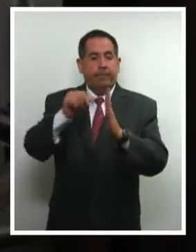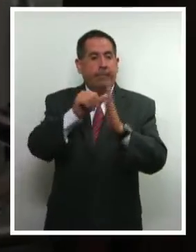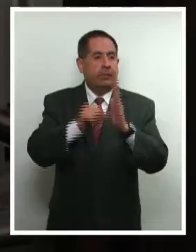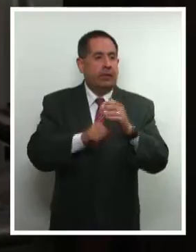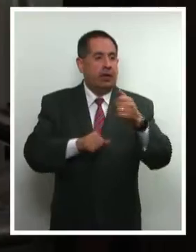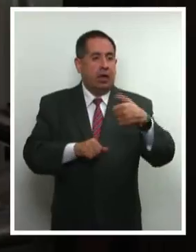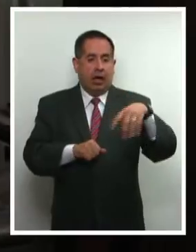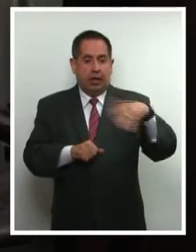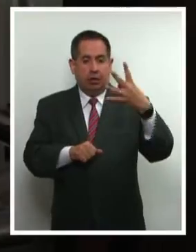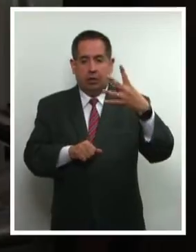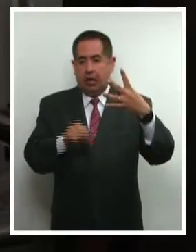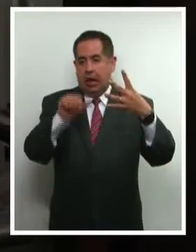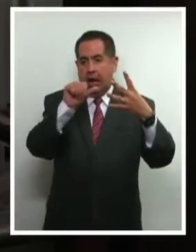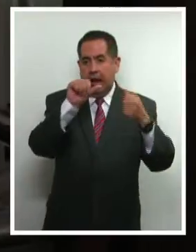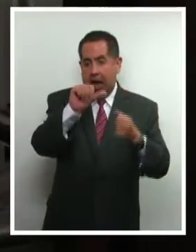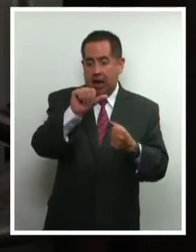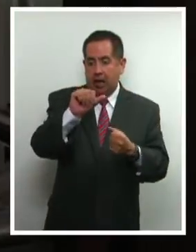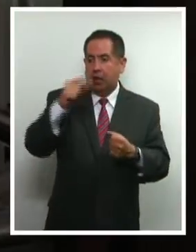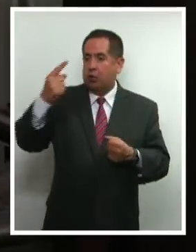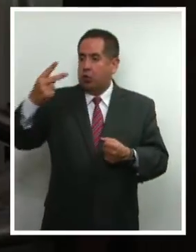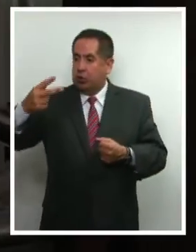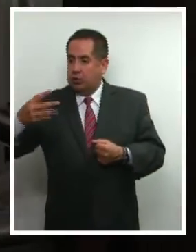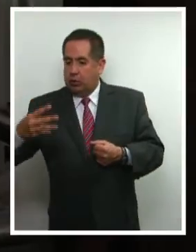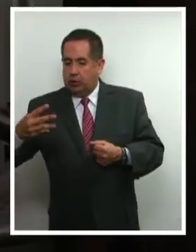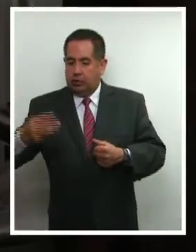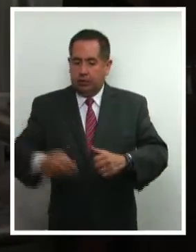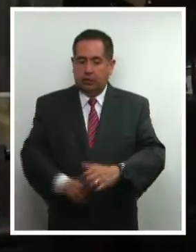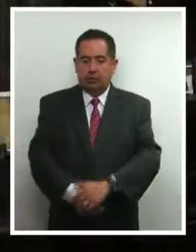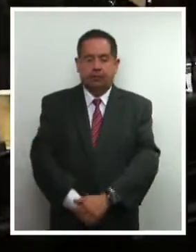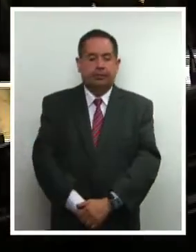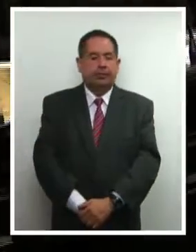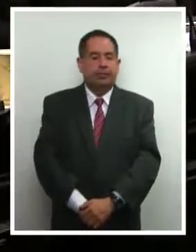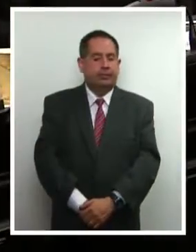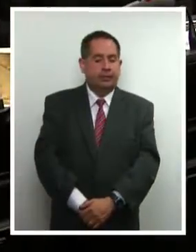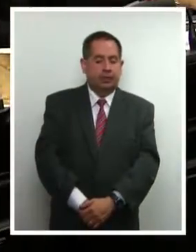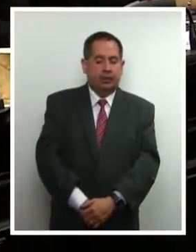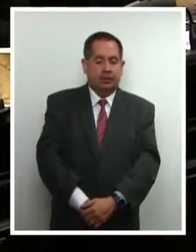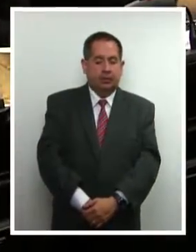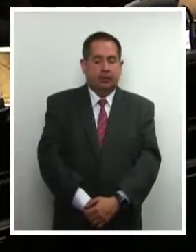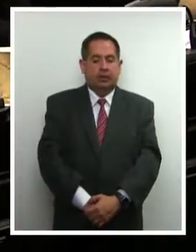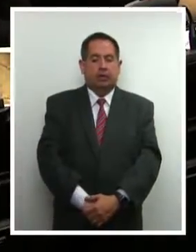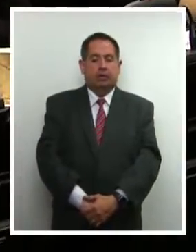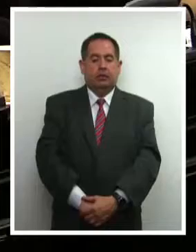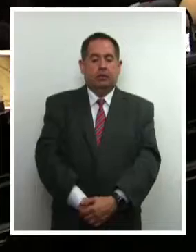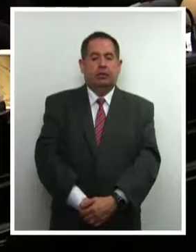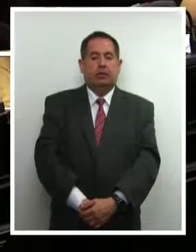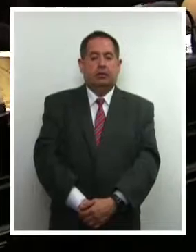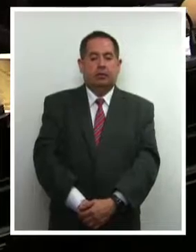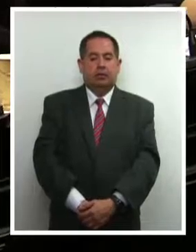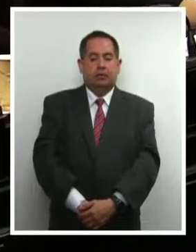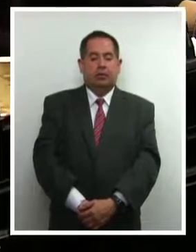14, apartado A y sus 4 numerales.